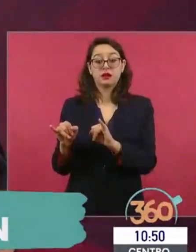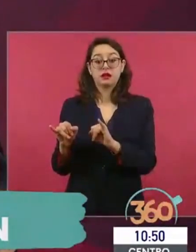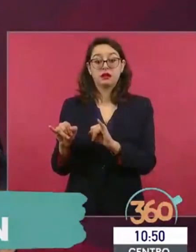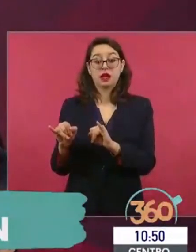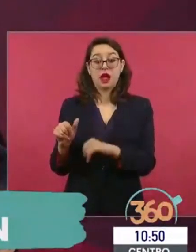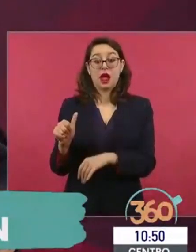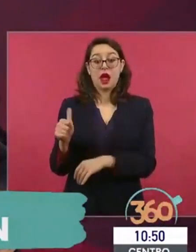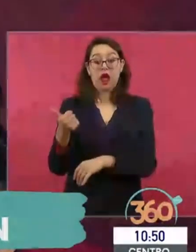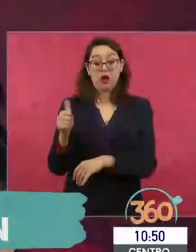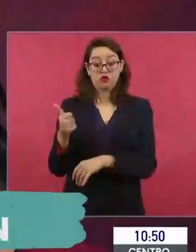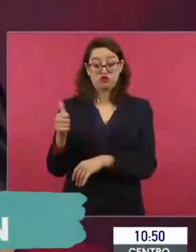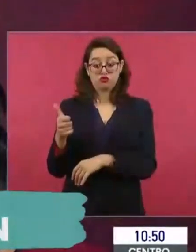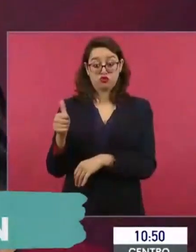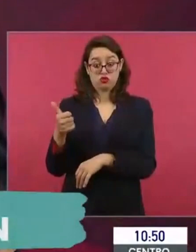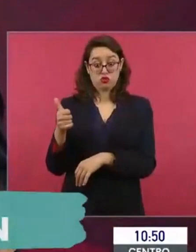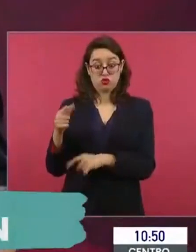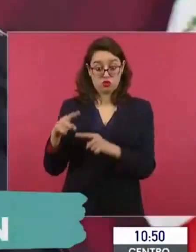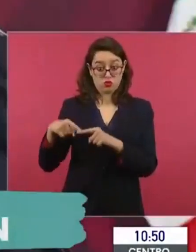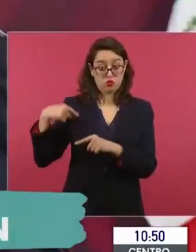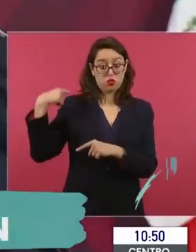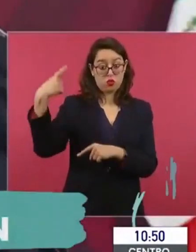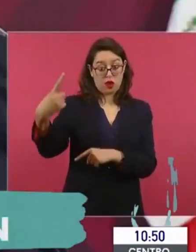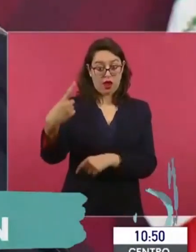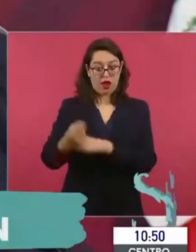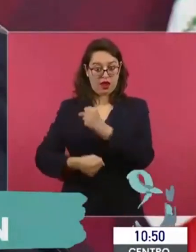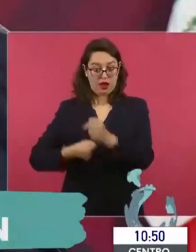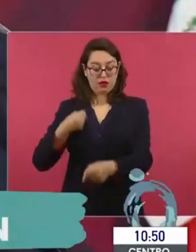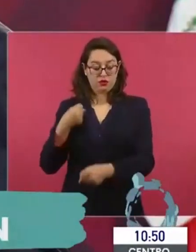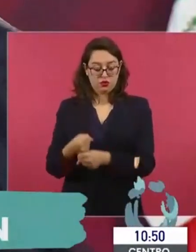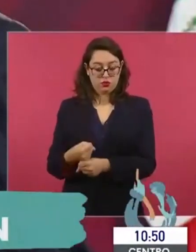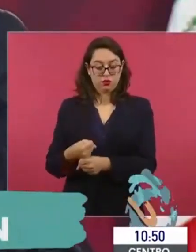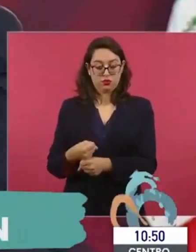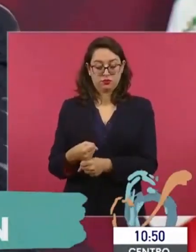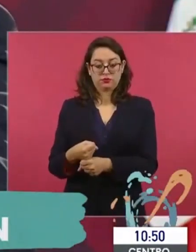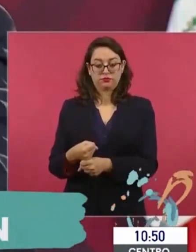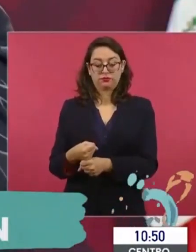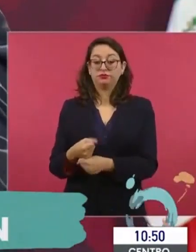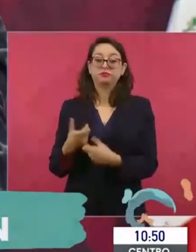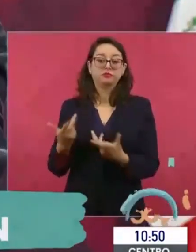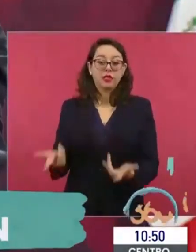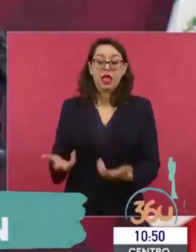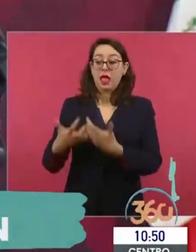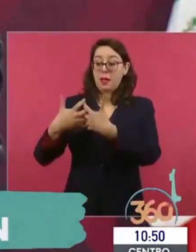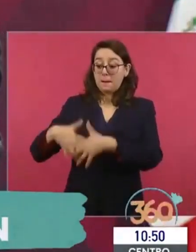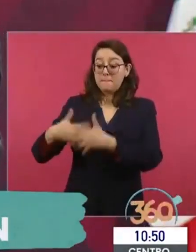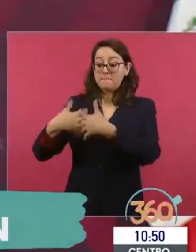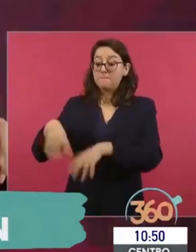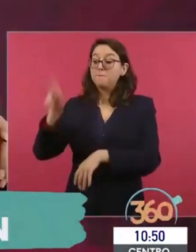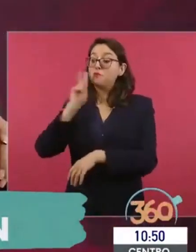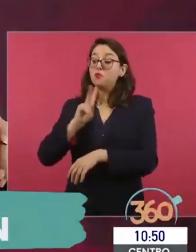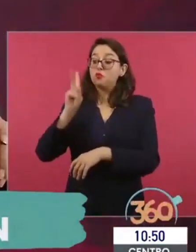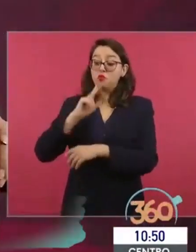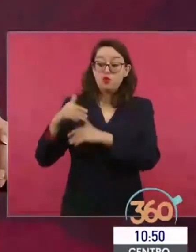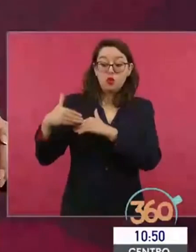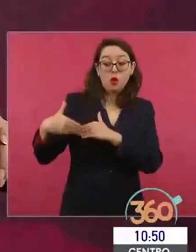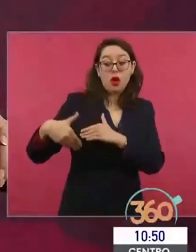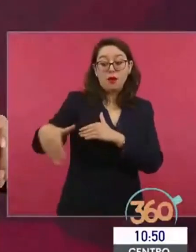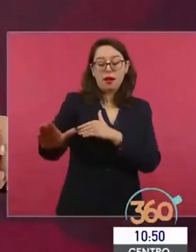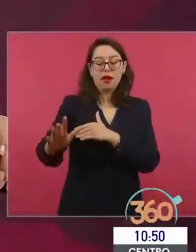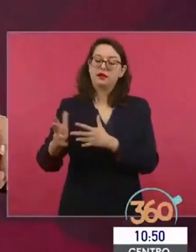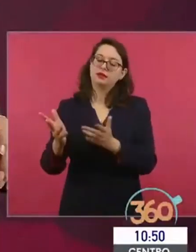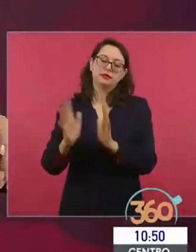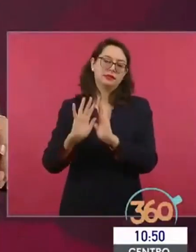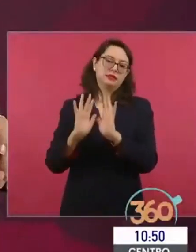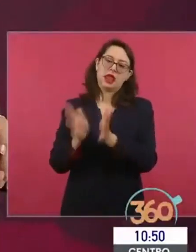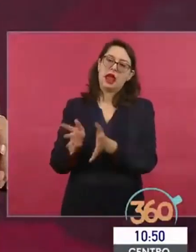en agosto del año próximo ya va a quedar para periodo de prueba pero a